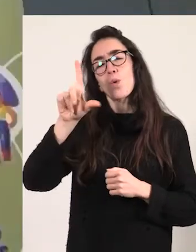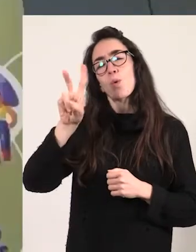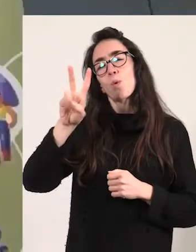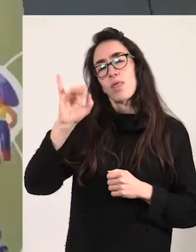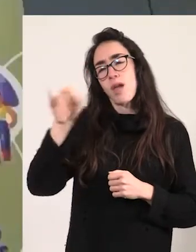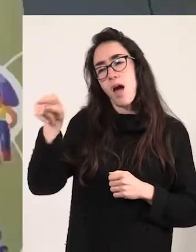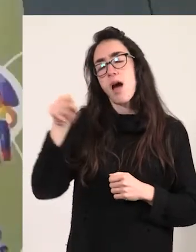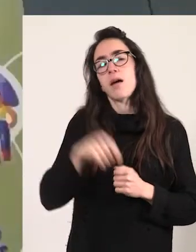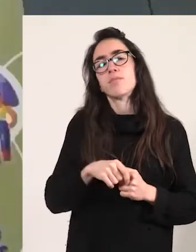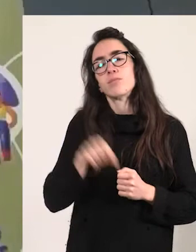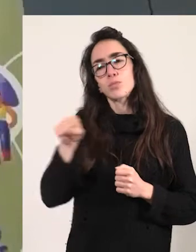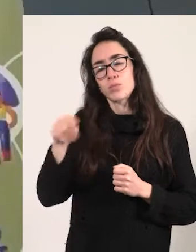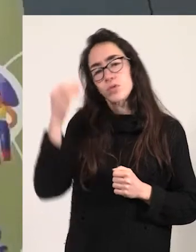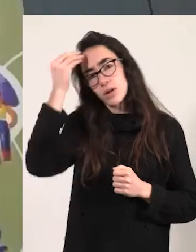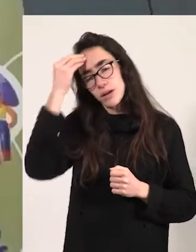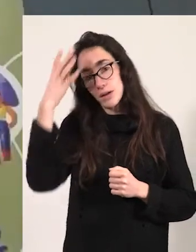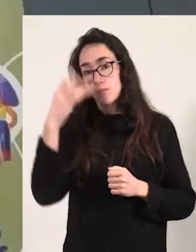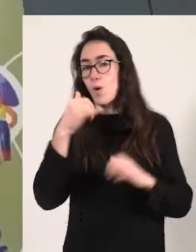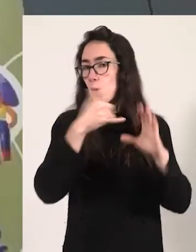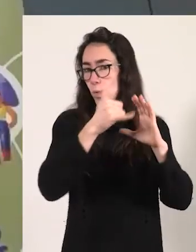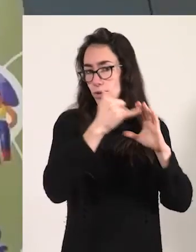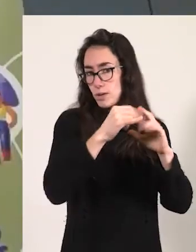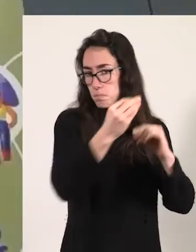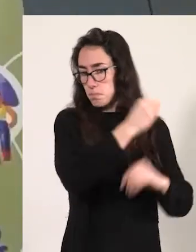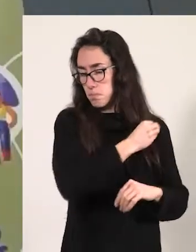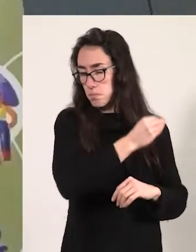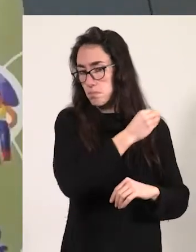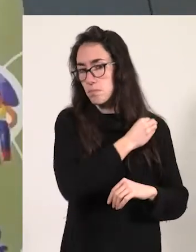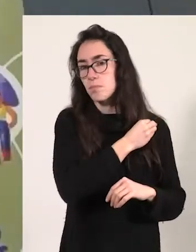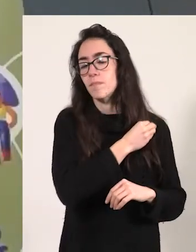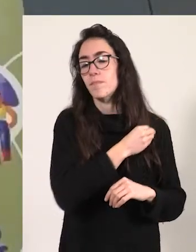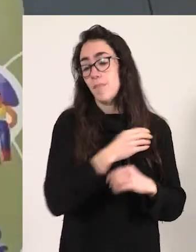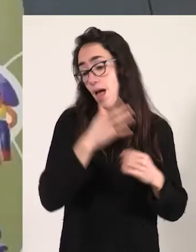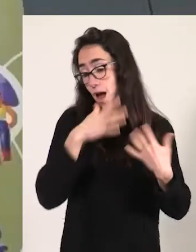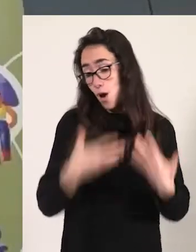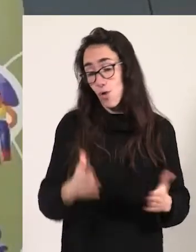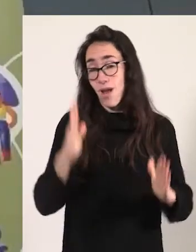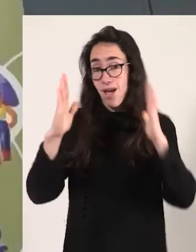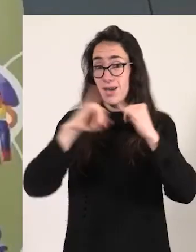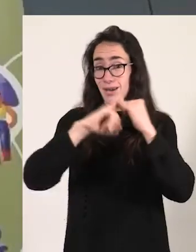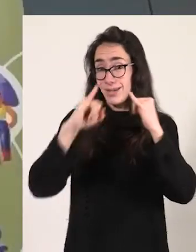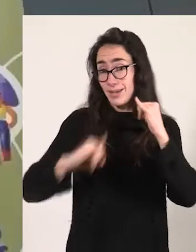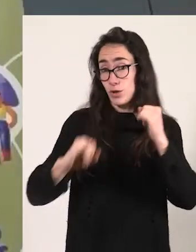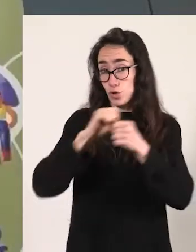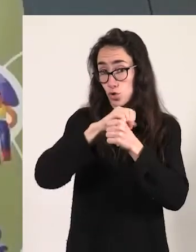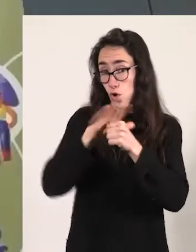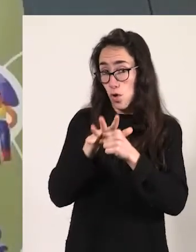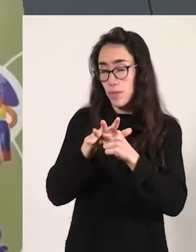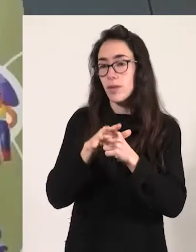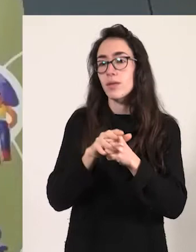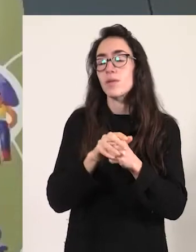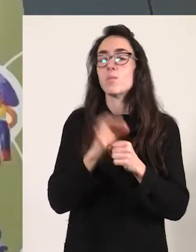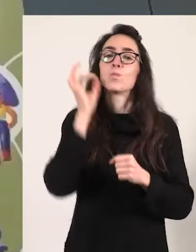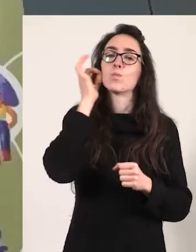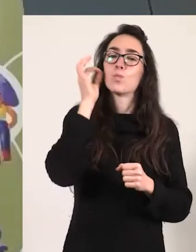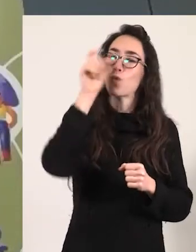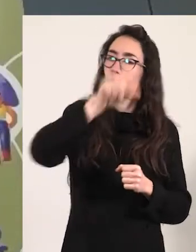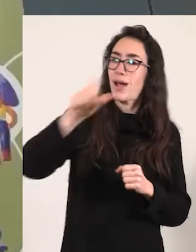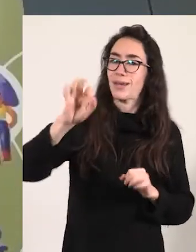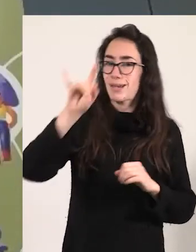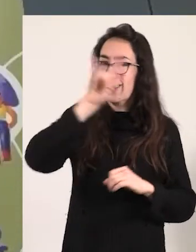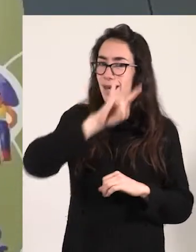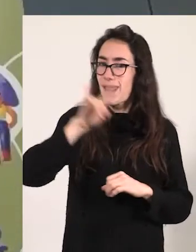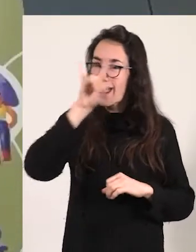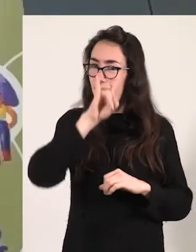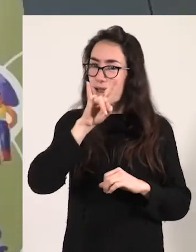hecho. Lucía, ¿crees, otra cuestión que nos llega a través del WhatsApp, que la crisis o en esta crisis de la COVID el tratamiento